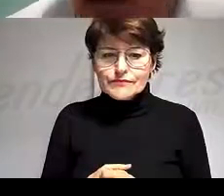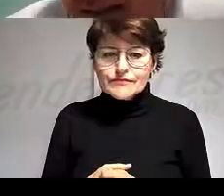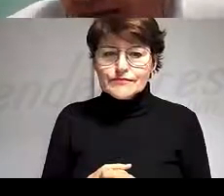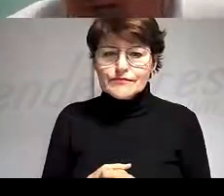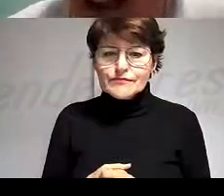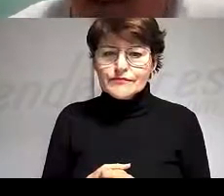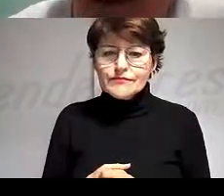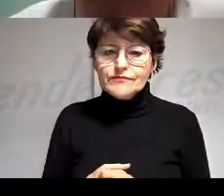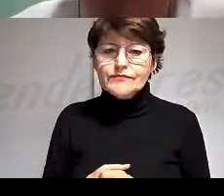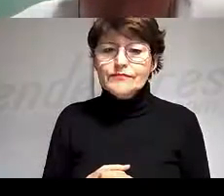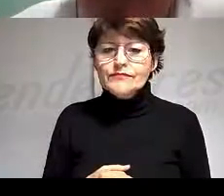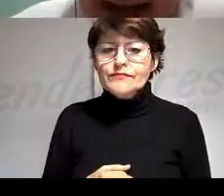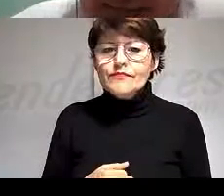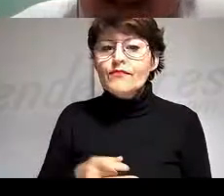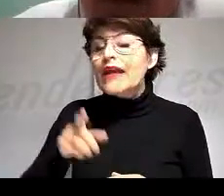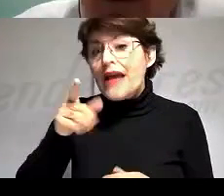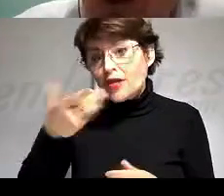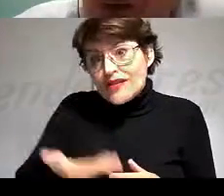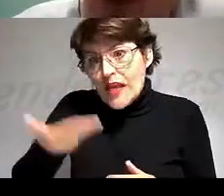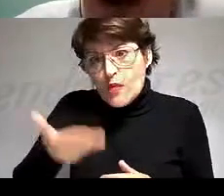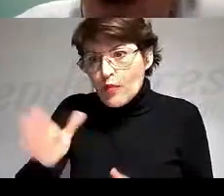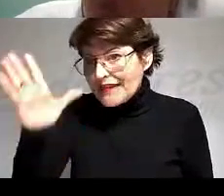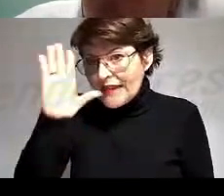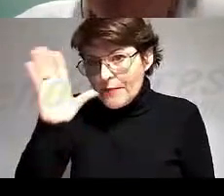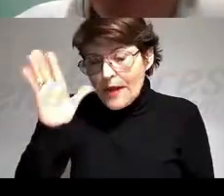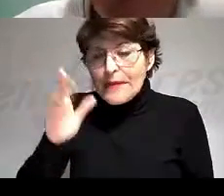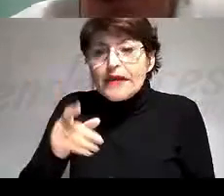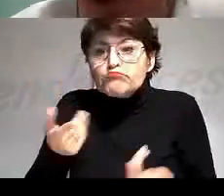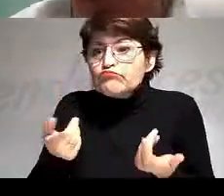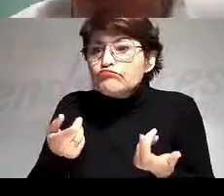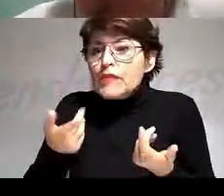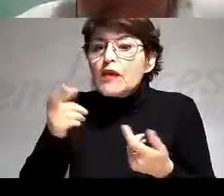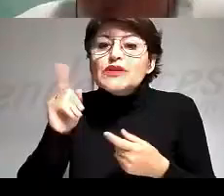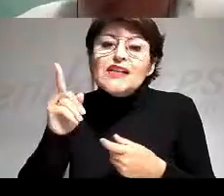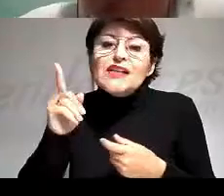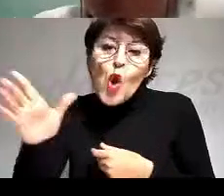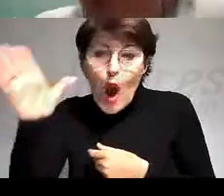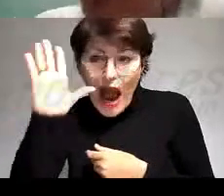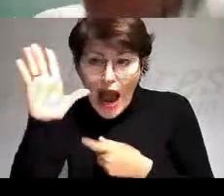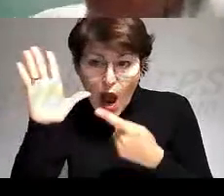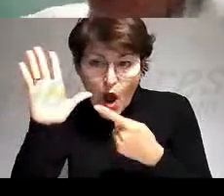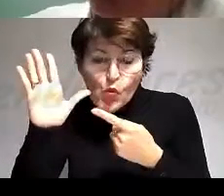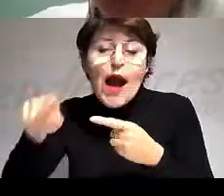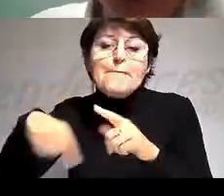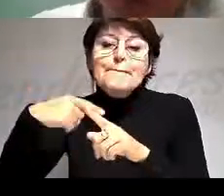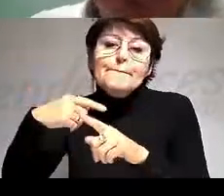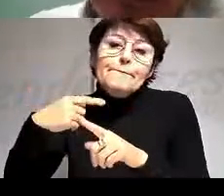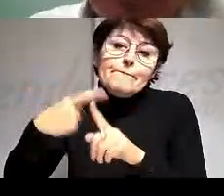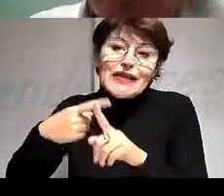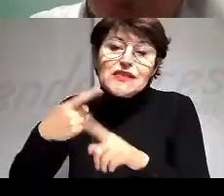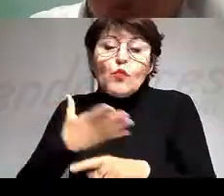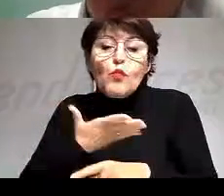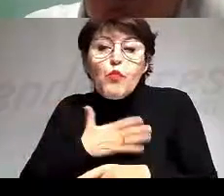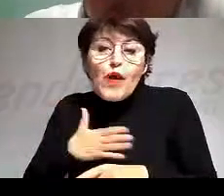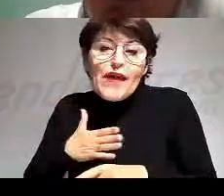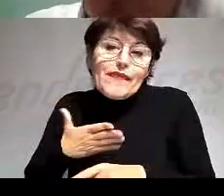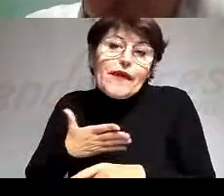La hidratación debería ser idealmente solo agua, pero bueno, siempre se puede aportar algún